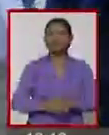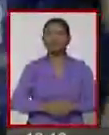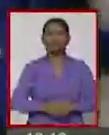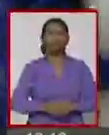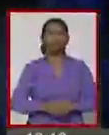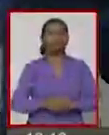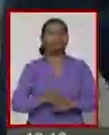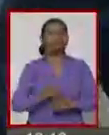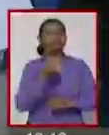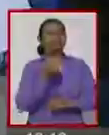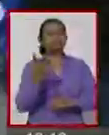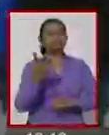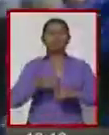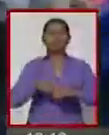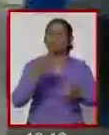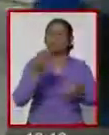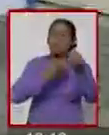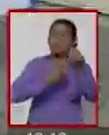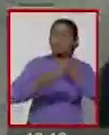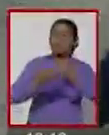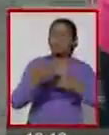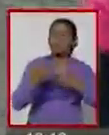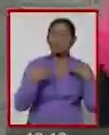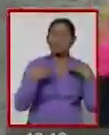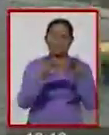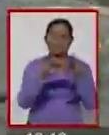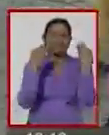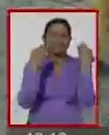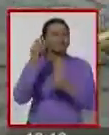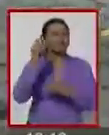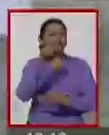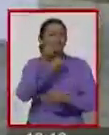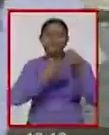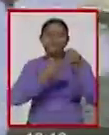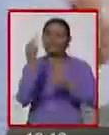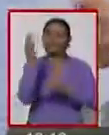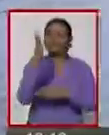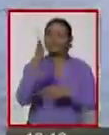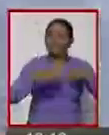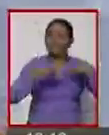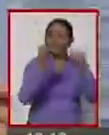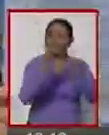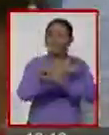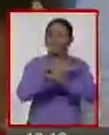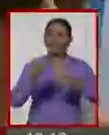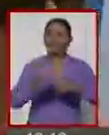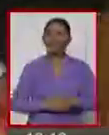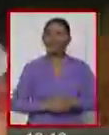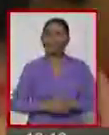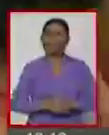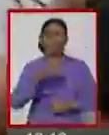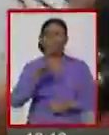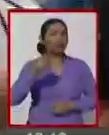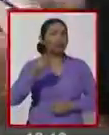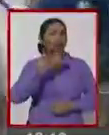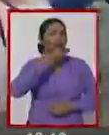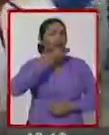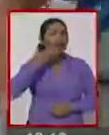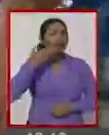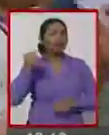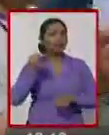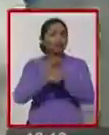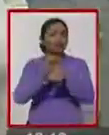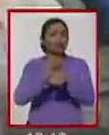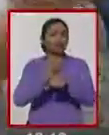le da la gana. Nosotros comemos. Tenemos familia que necesita comer y nunca hay nada de eso. Nosotros vivimos en unas mejores condiciones para